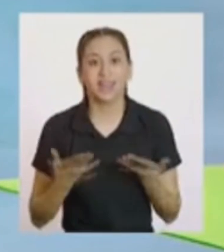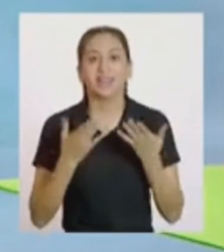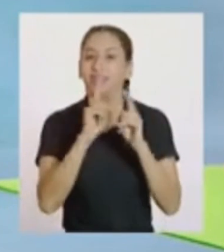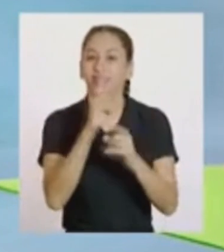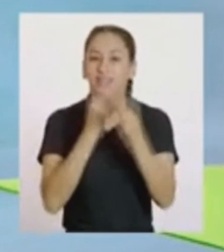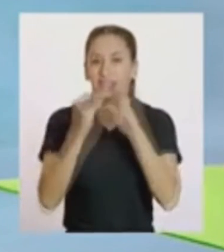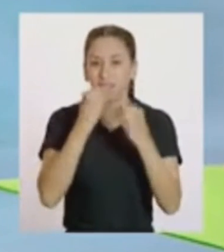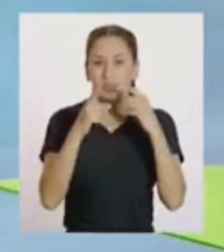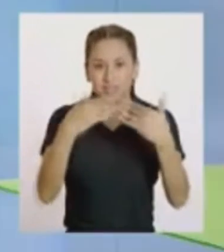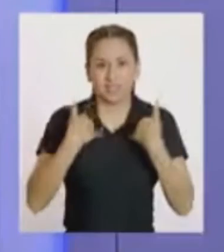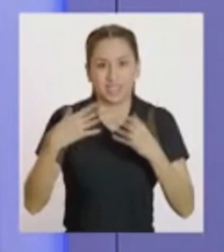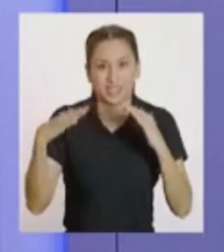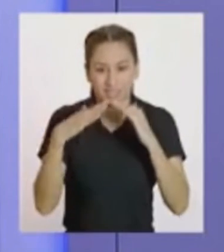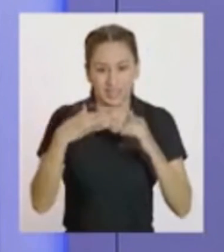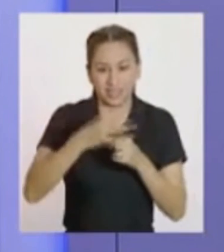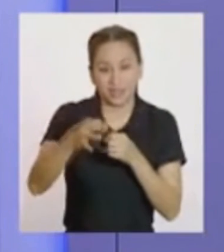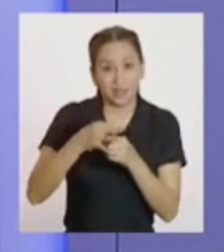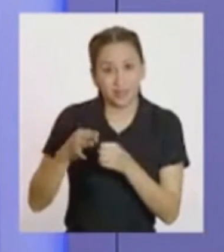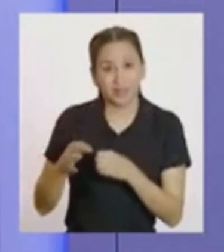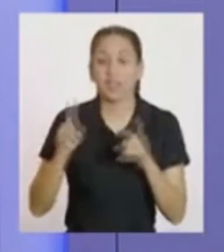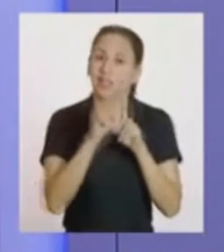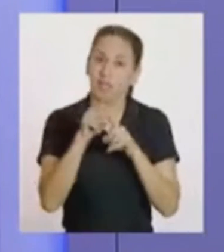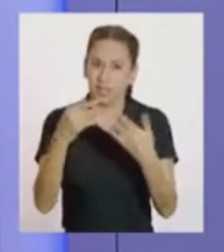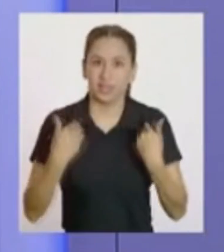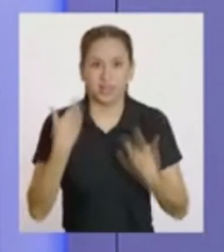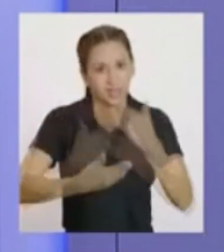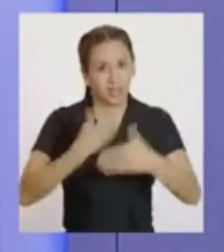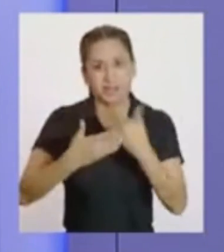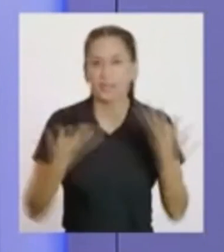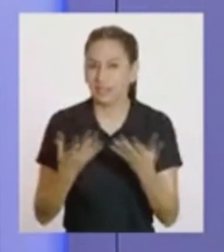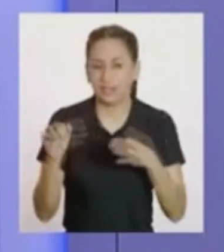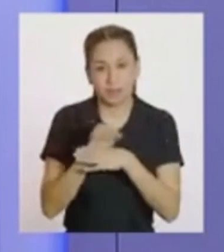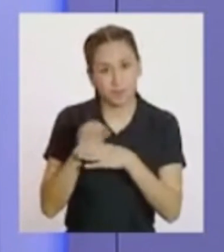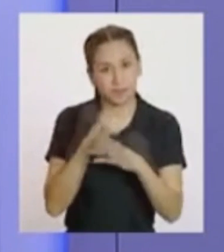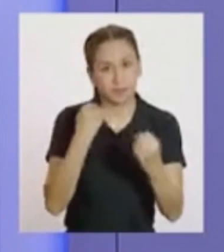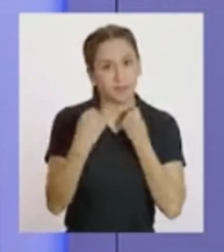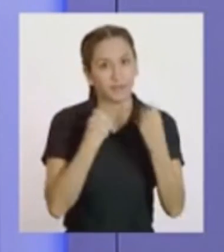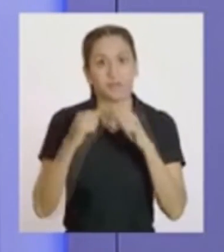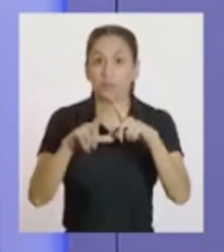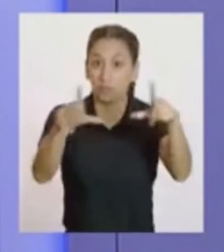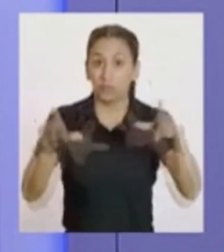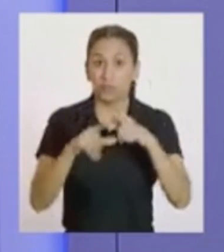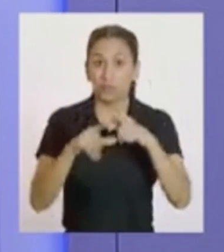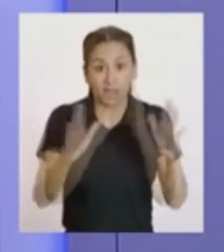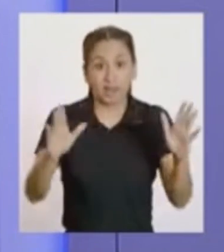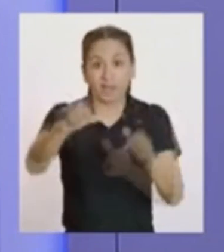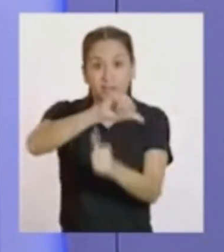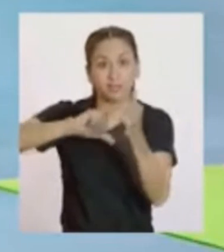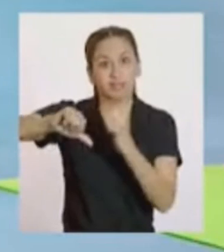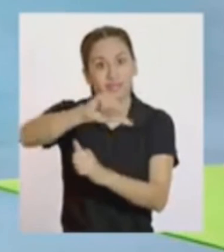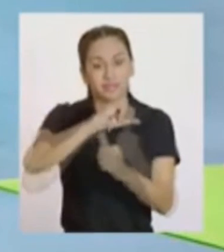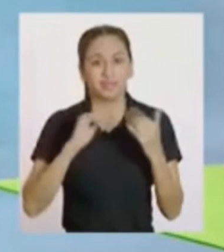en nuestra comunidad. Además, tenemos que promover la actividad física en los espacios públicos de la